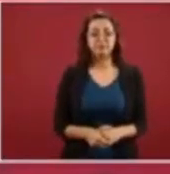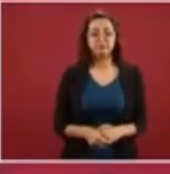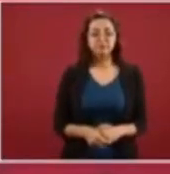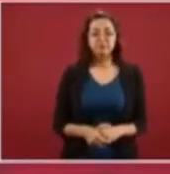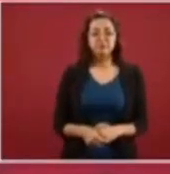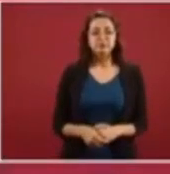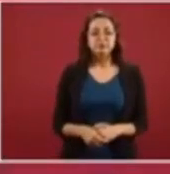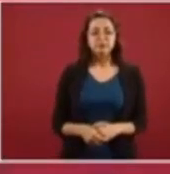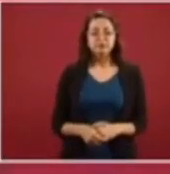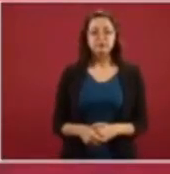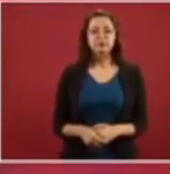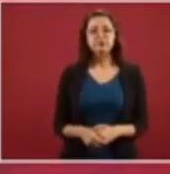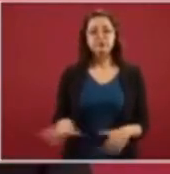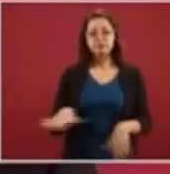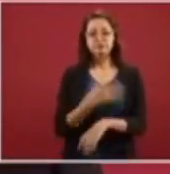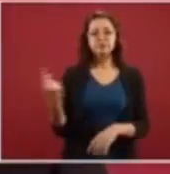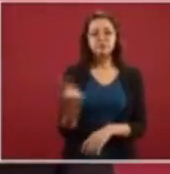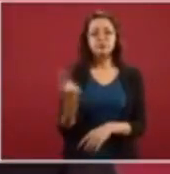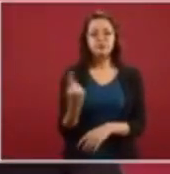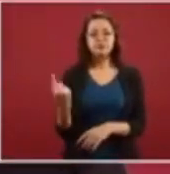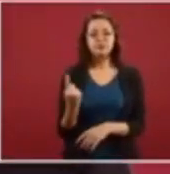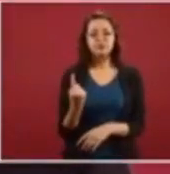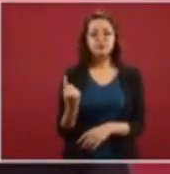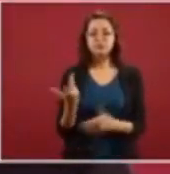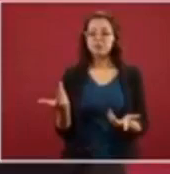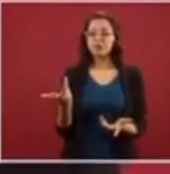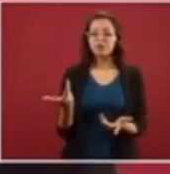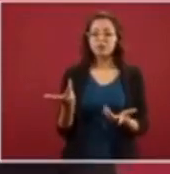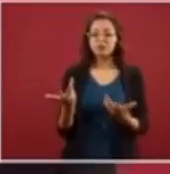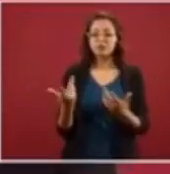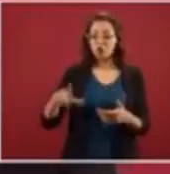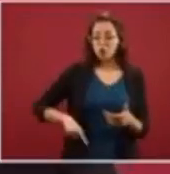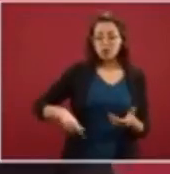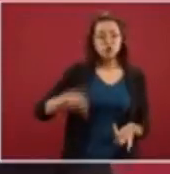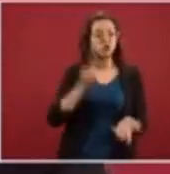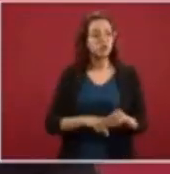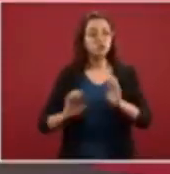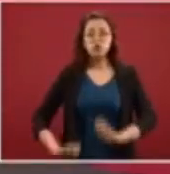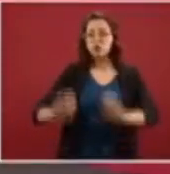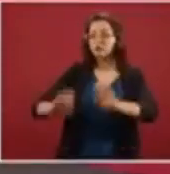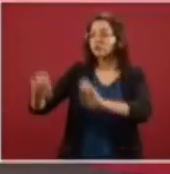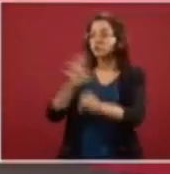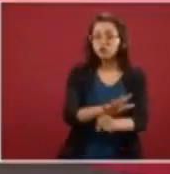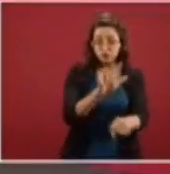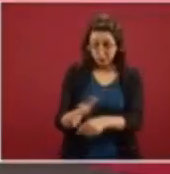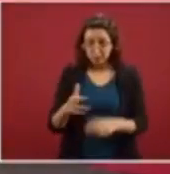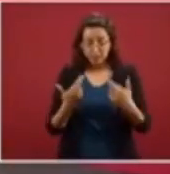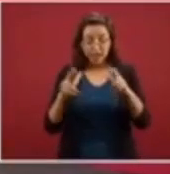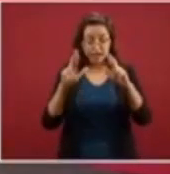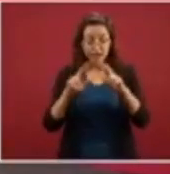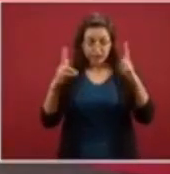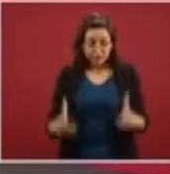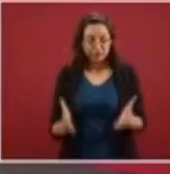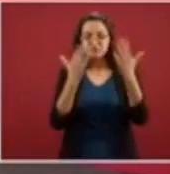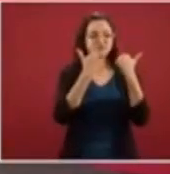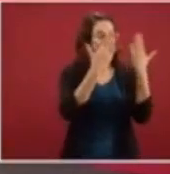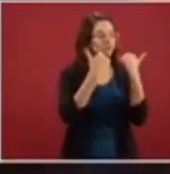que no hay las instalaciones en el gobierno suficientes de rehabilitación.